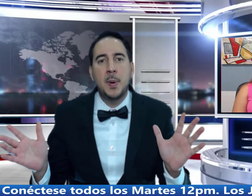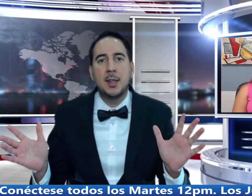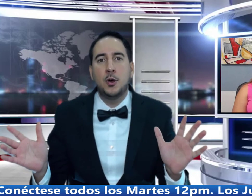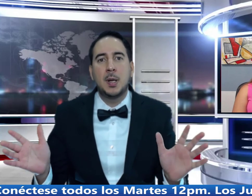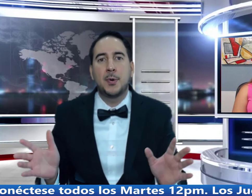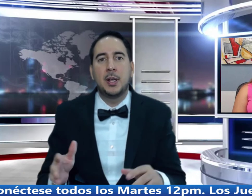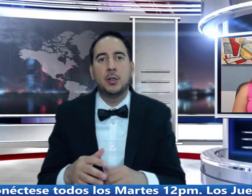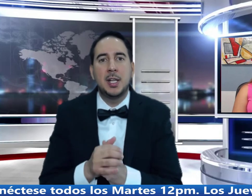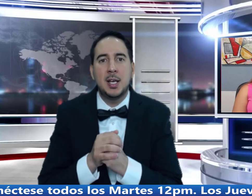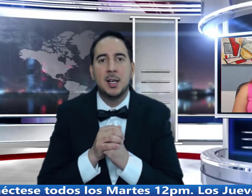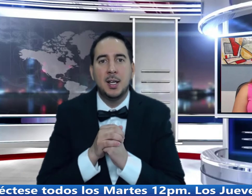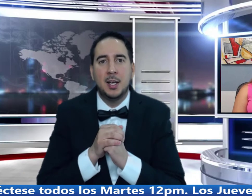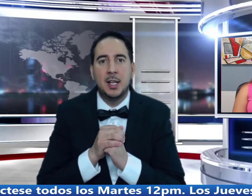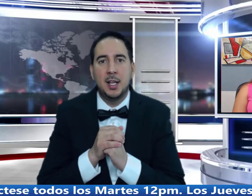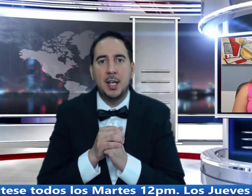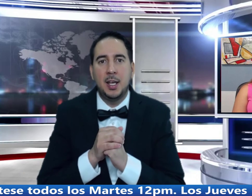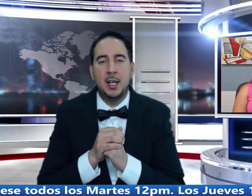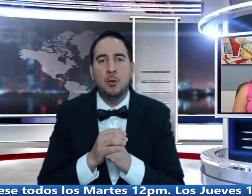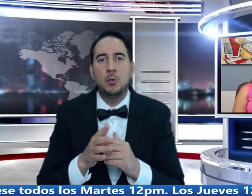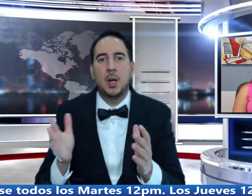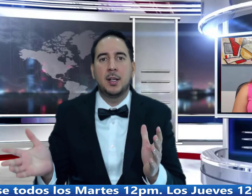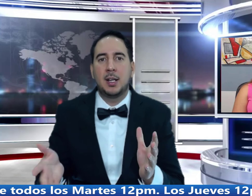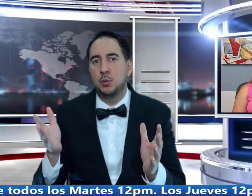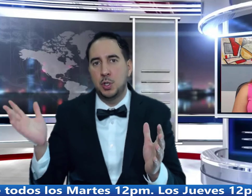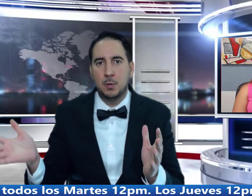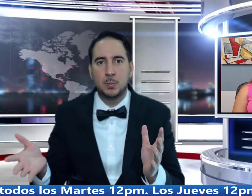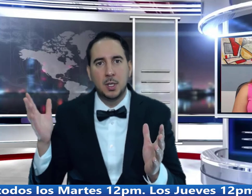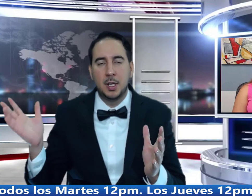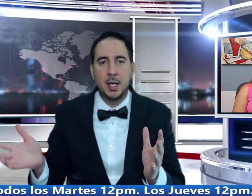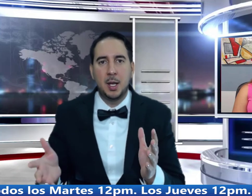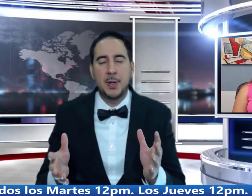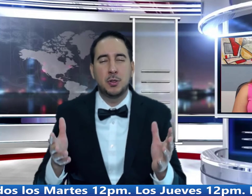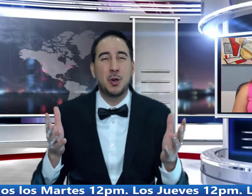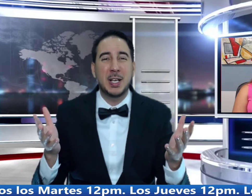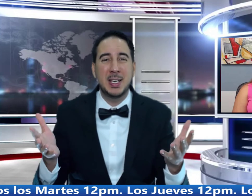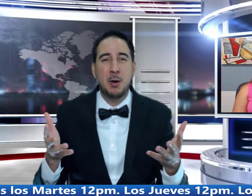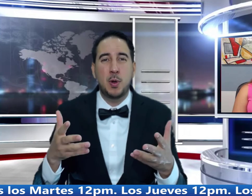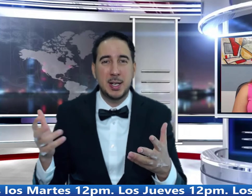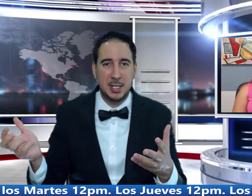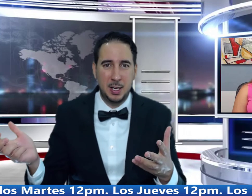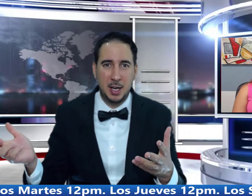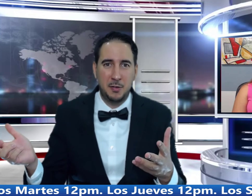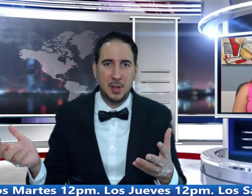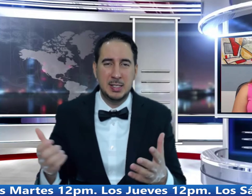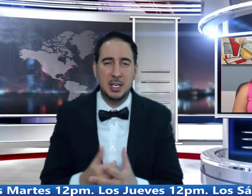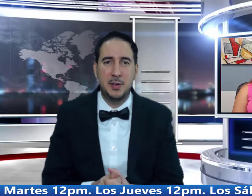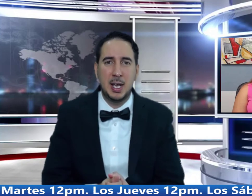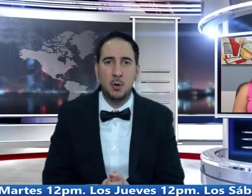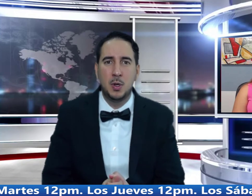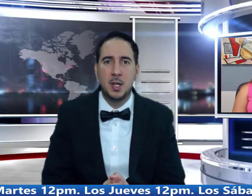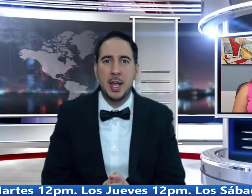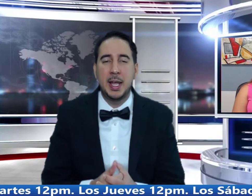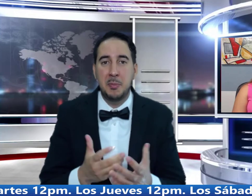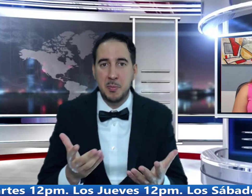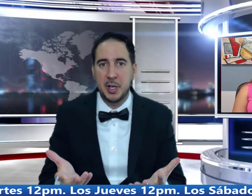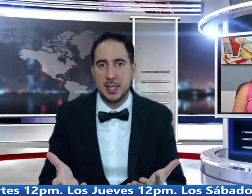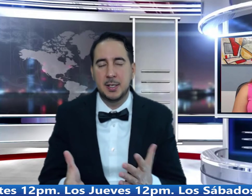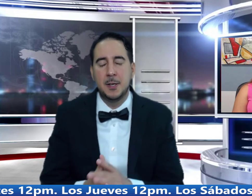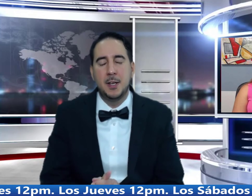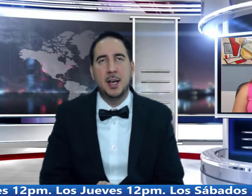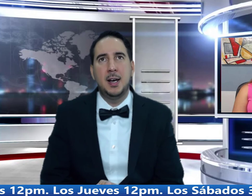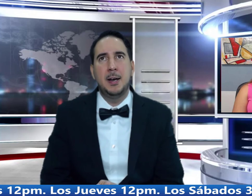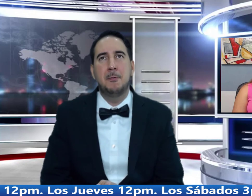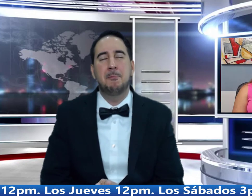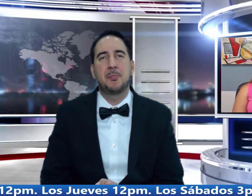No me quedé de otra porque no tenía una traducción en español. Entonces lo que hacía era buscar el significado en el mismo